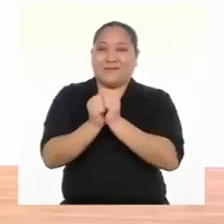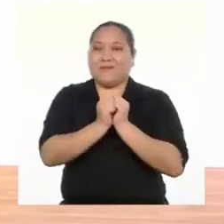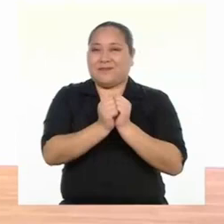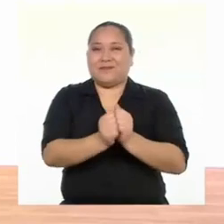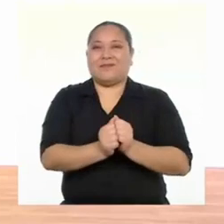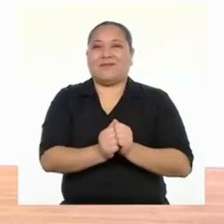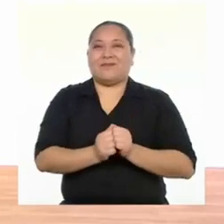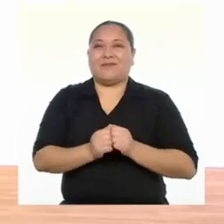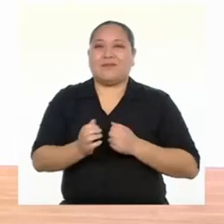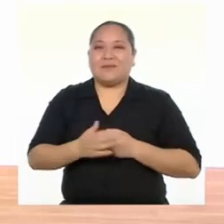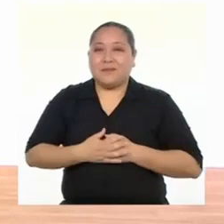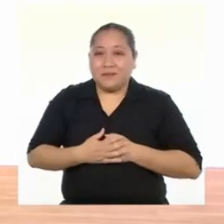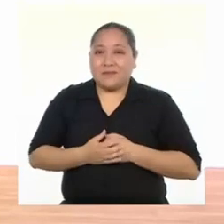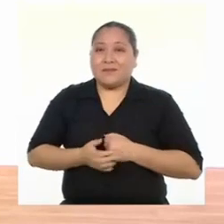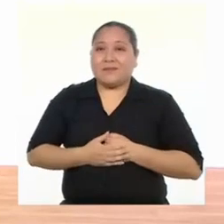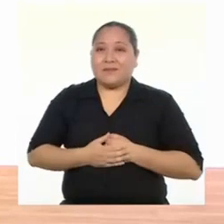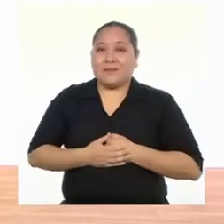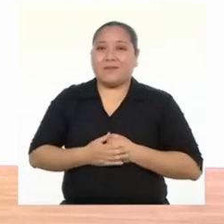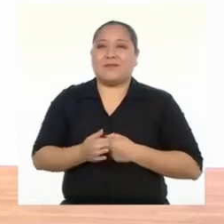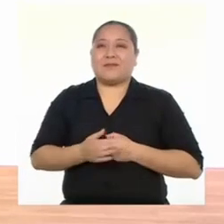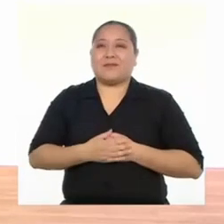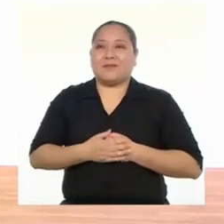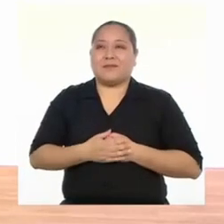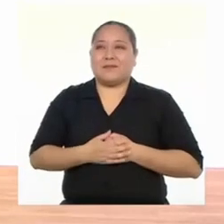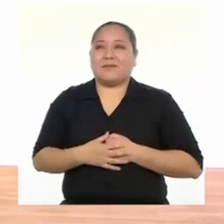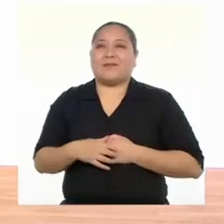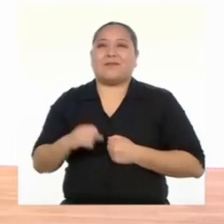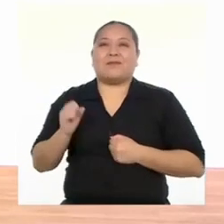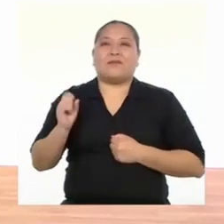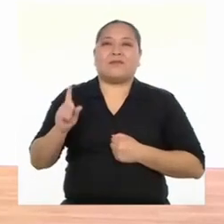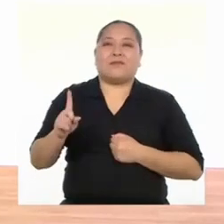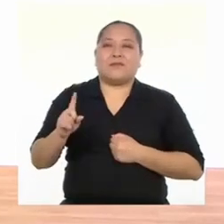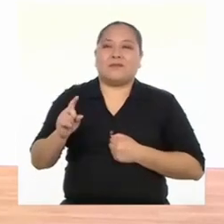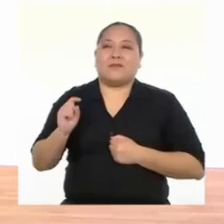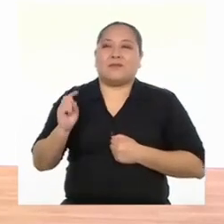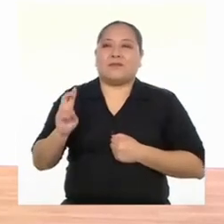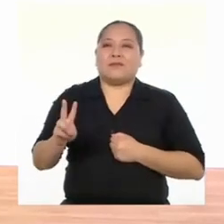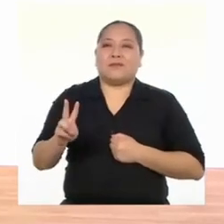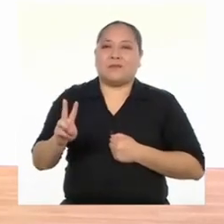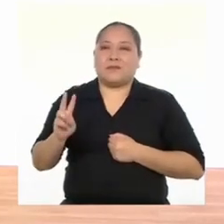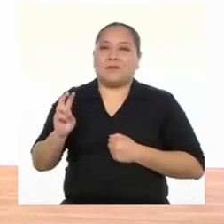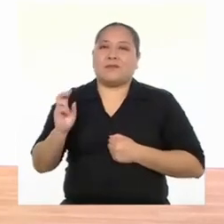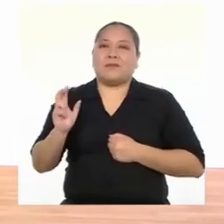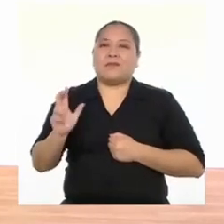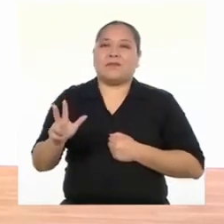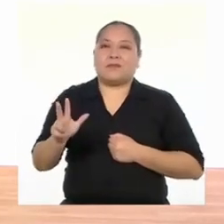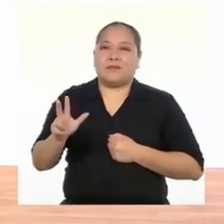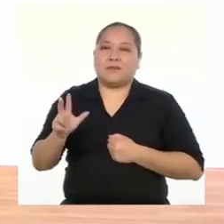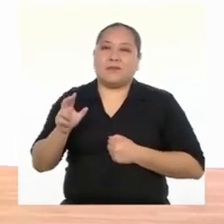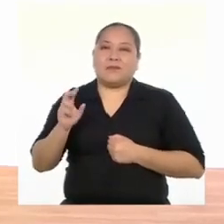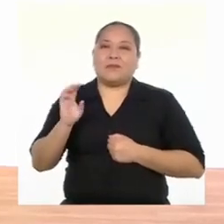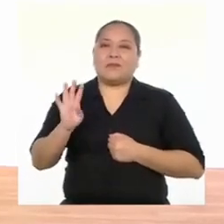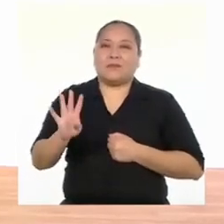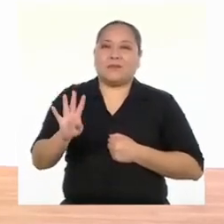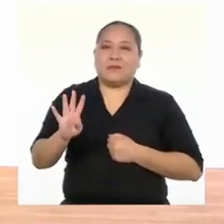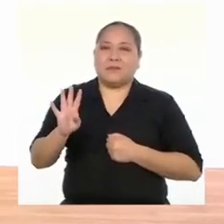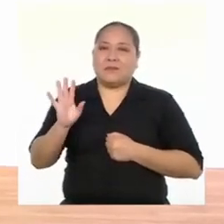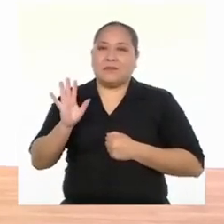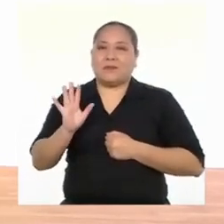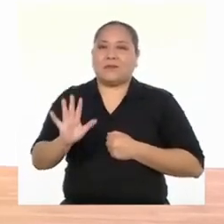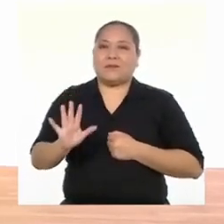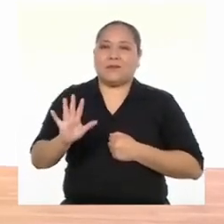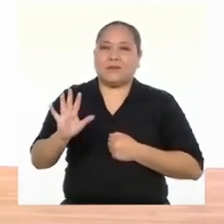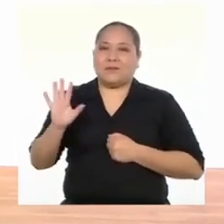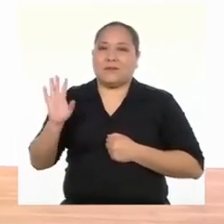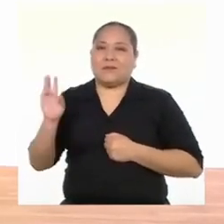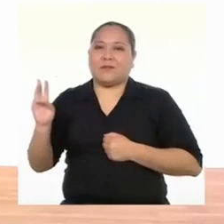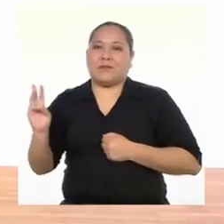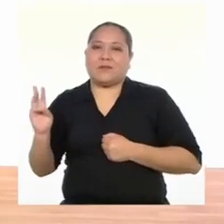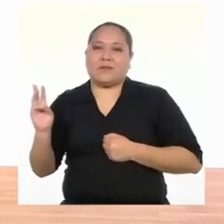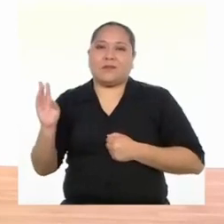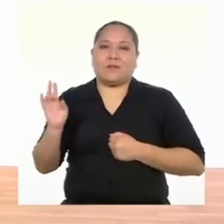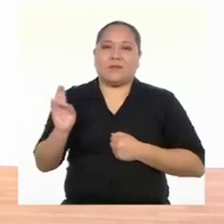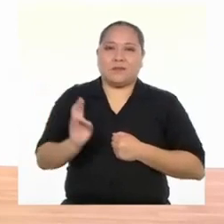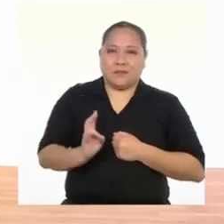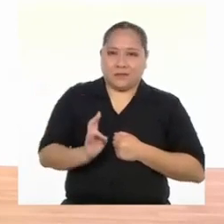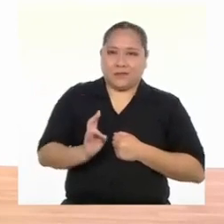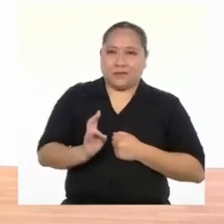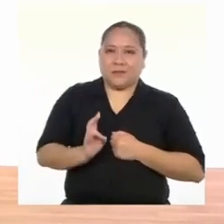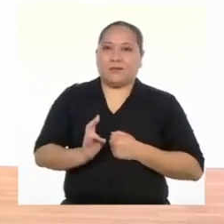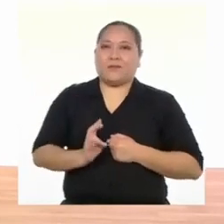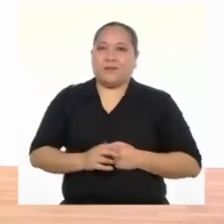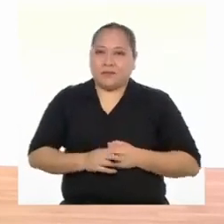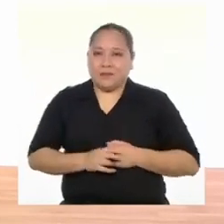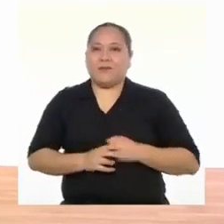juntos. 5, 6, 7, va. Y 1, 2, 3, 4, 5,